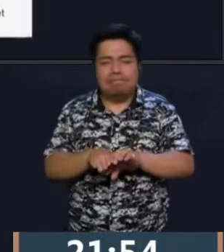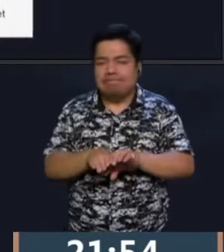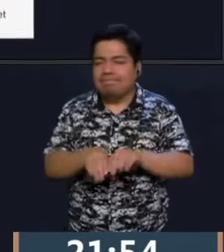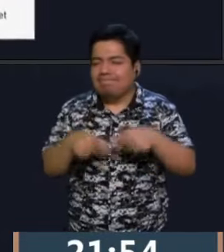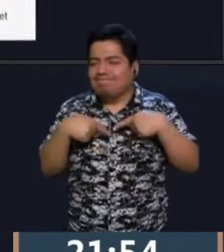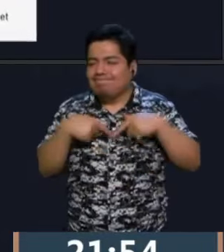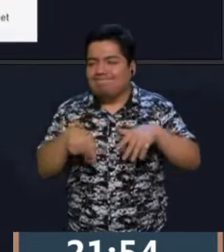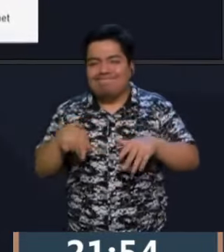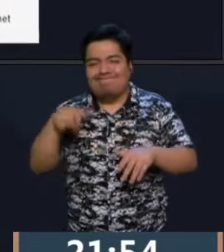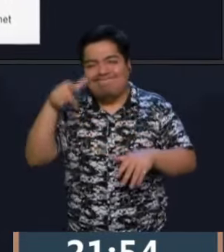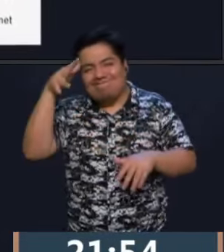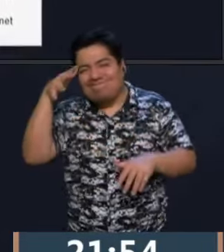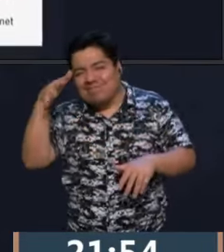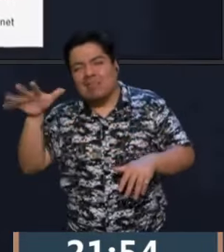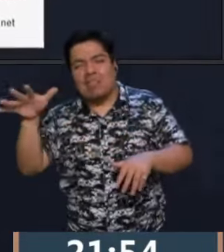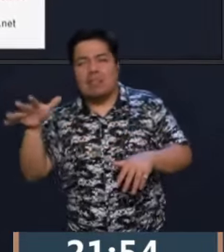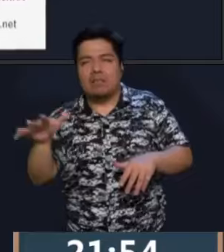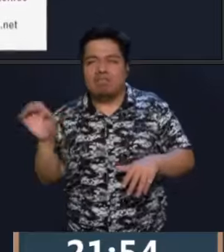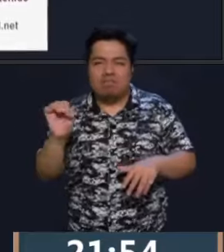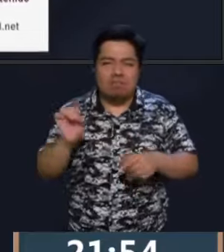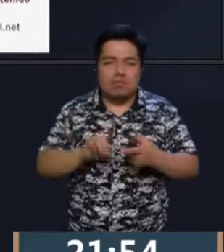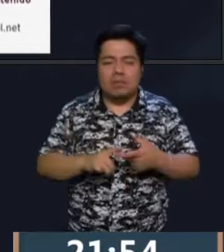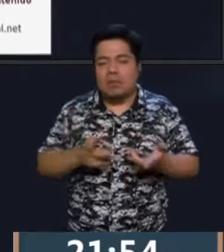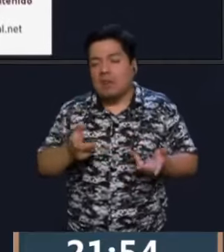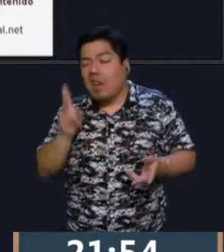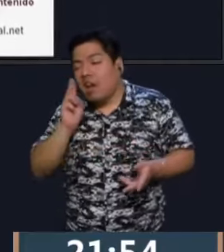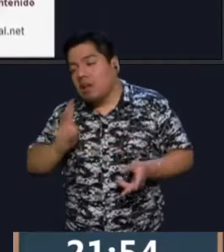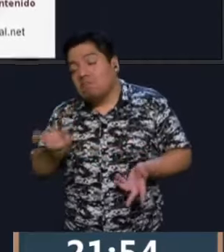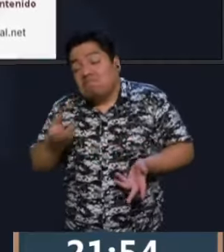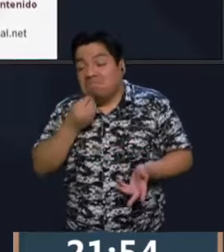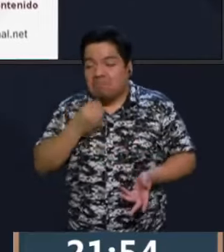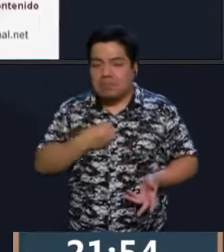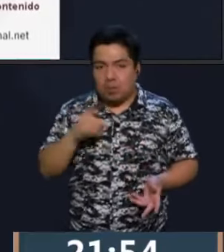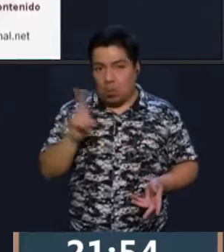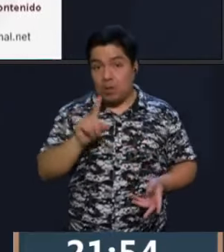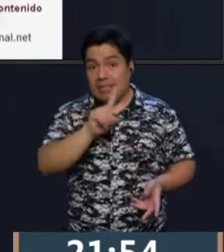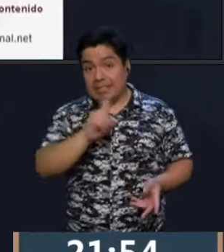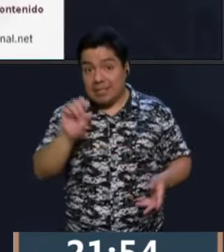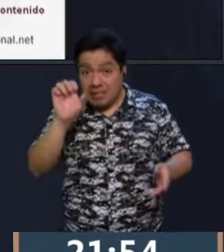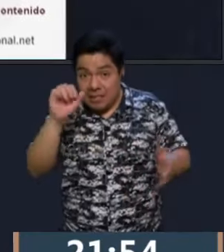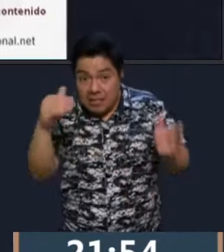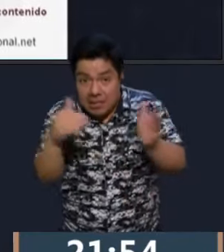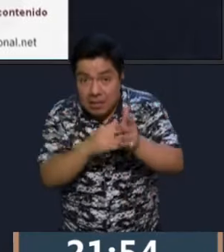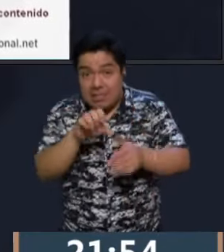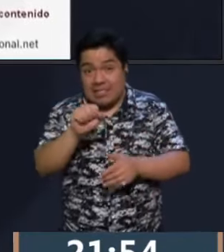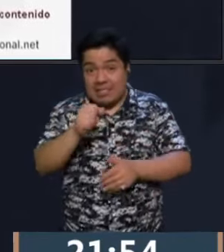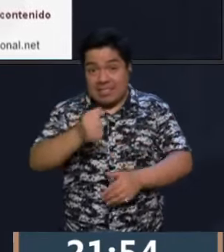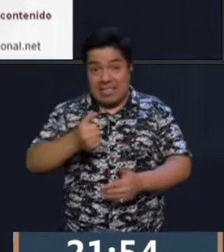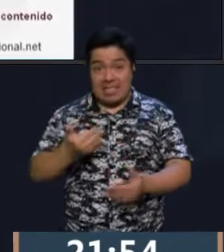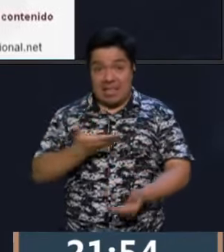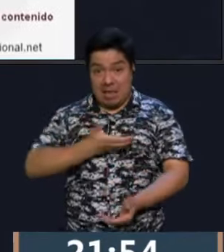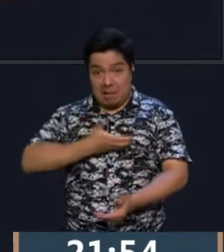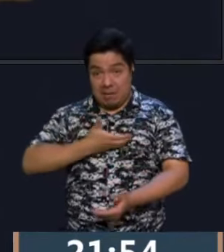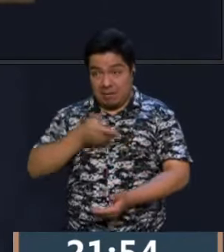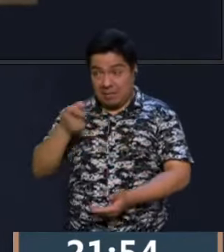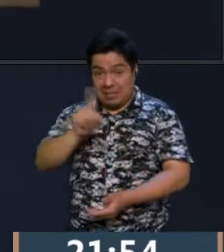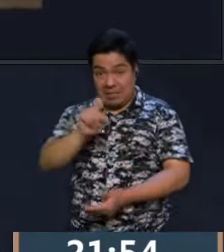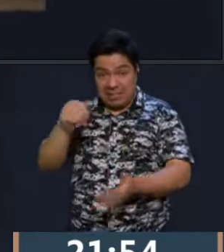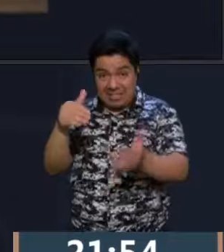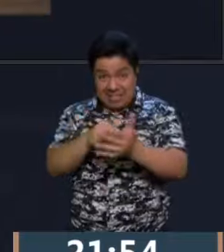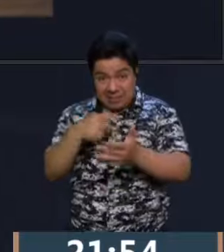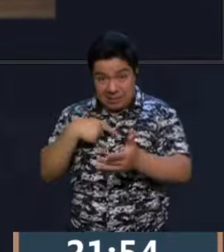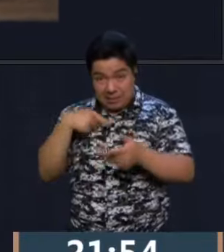público adocenado, este público conformista. ¿Mm? 160,000 personas en el Zócalo, ¿no? Entonces,